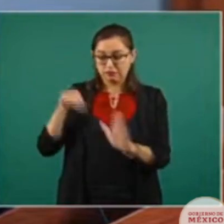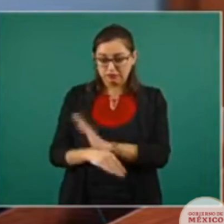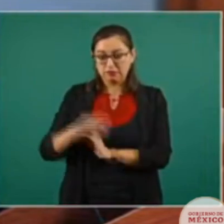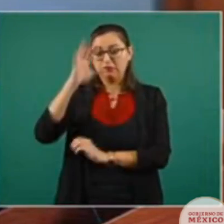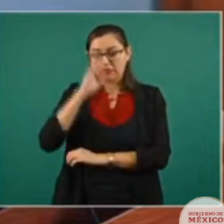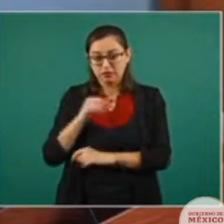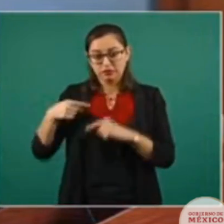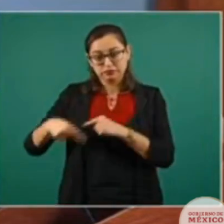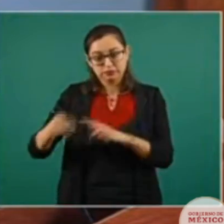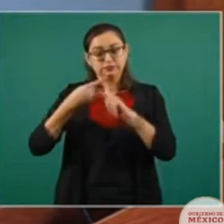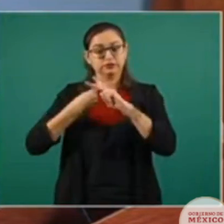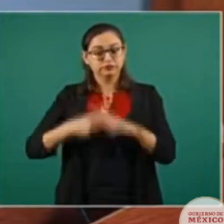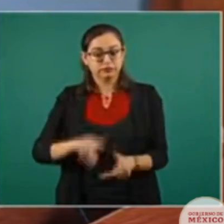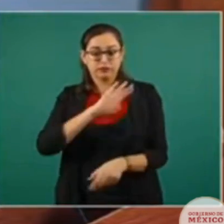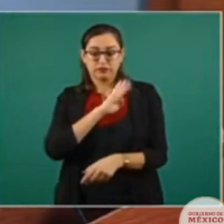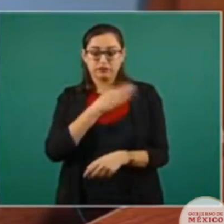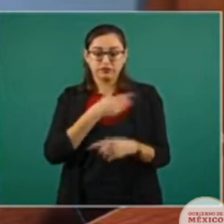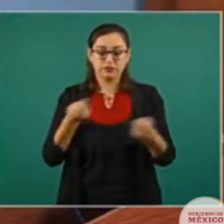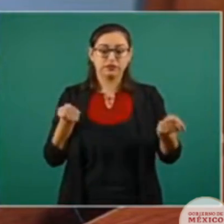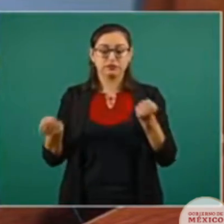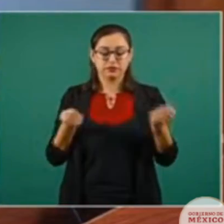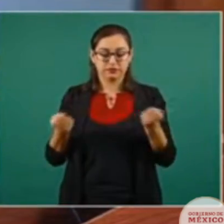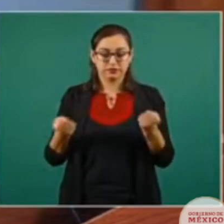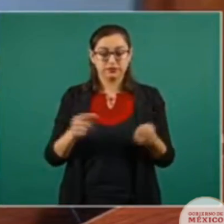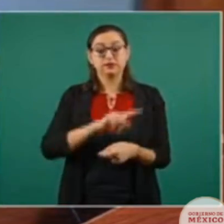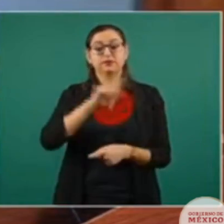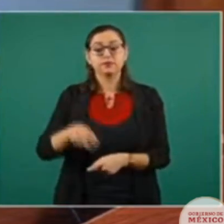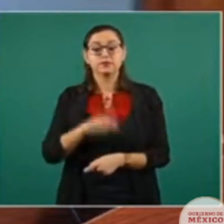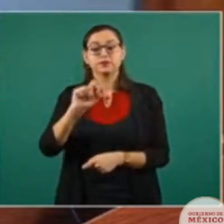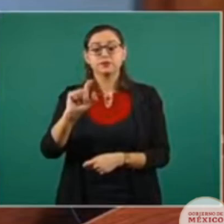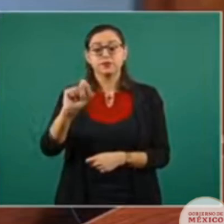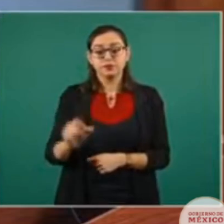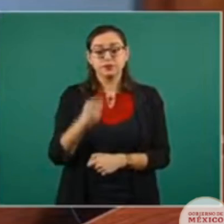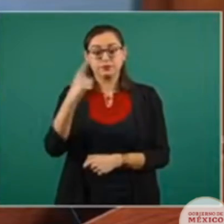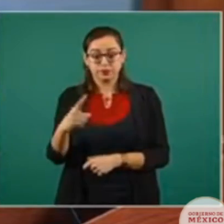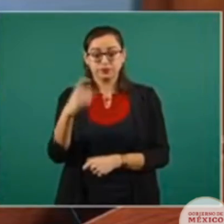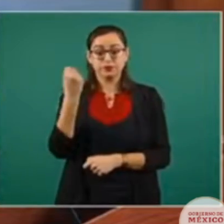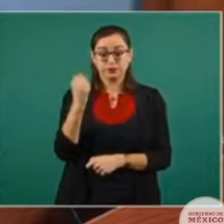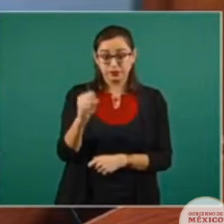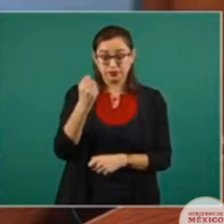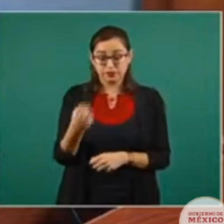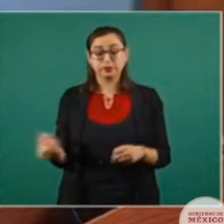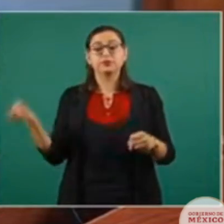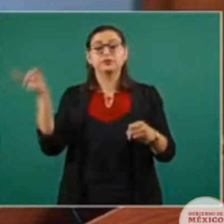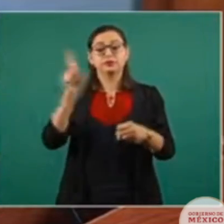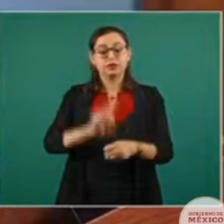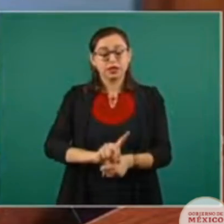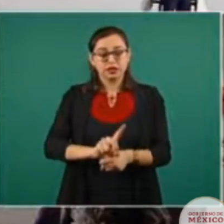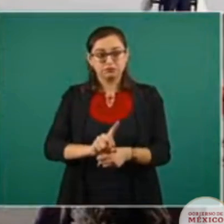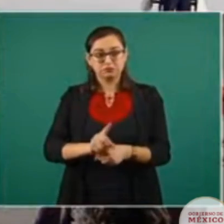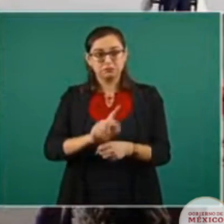colonia, y se establecerá el 21 de septiembre como Día de la Reconciliación Histórica.